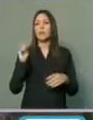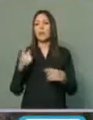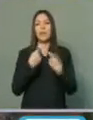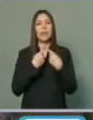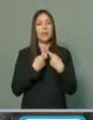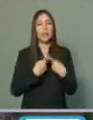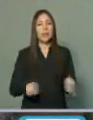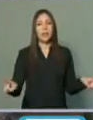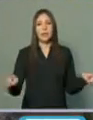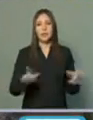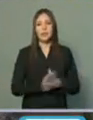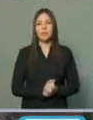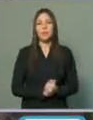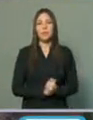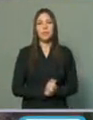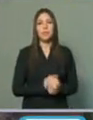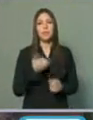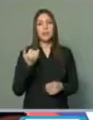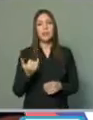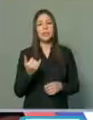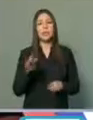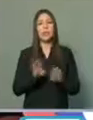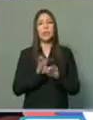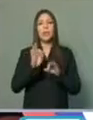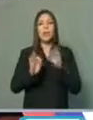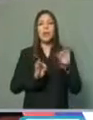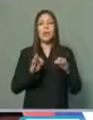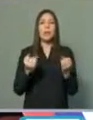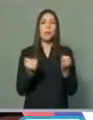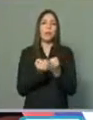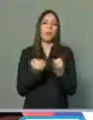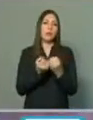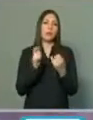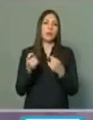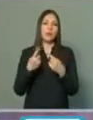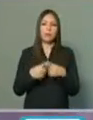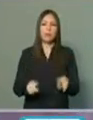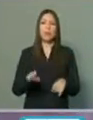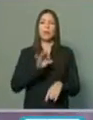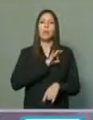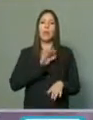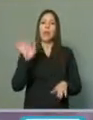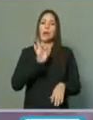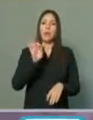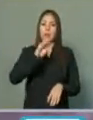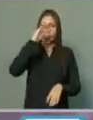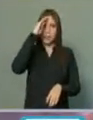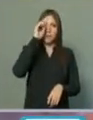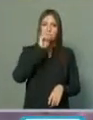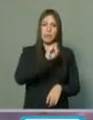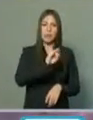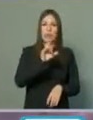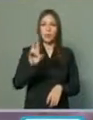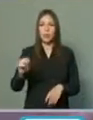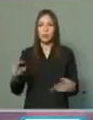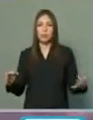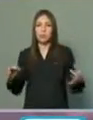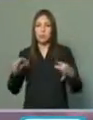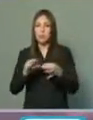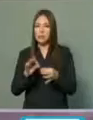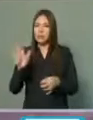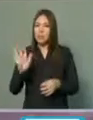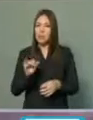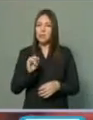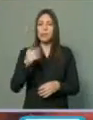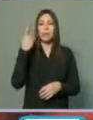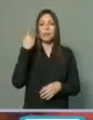totalmente diferentes. Sí, y el aunque se pueden tratamiento asociar, también. aunque se Ok. pueden asociar, sí. Una puede predisponer a la otra, pero no fibromialgia desencadena